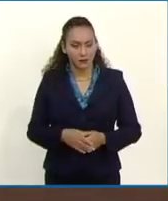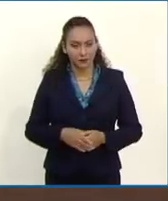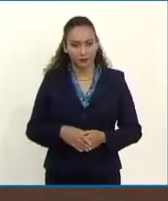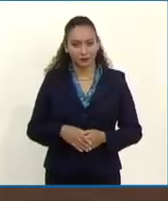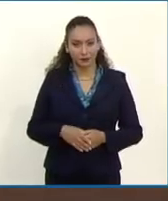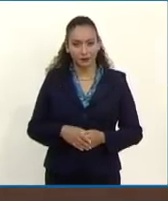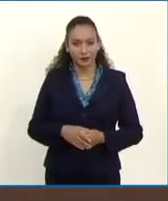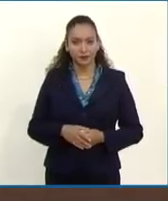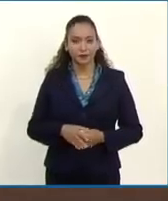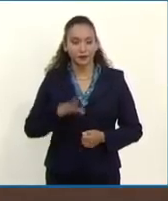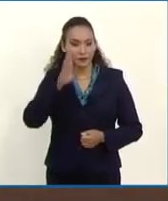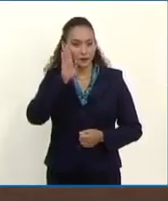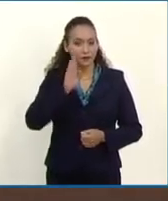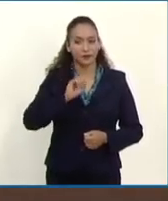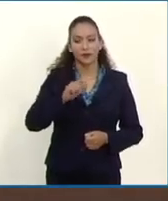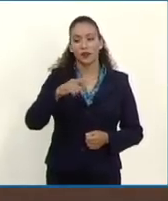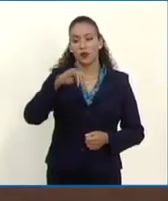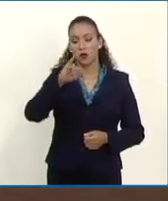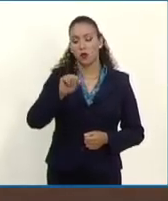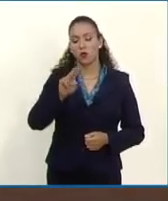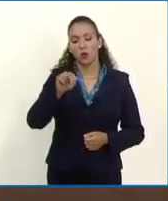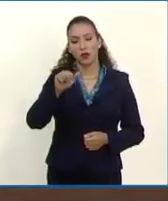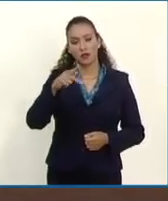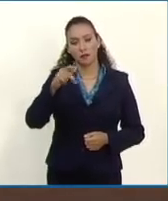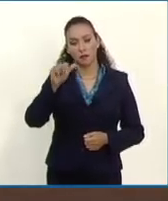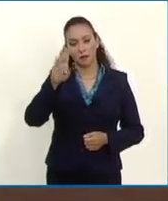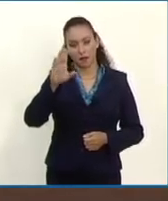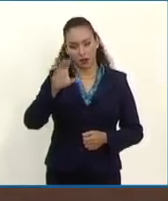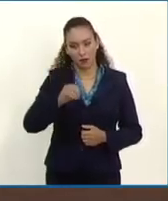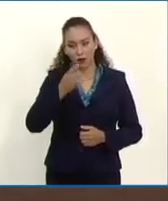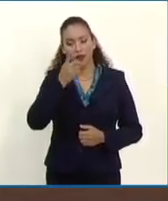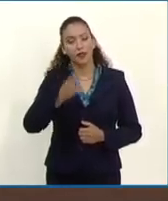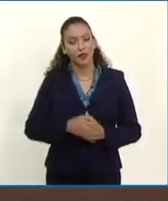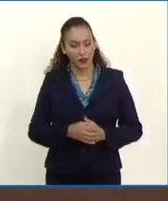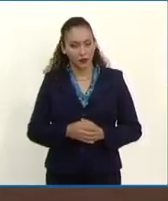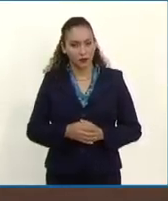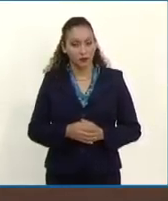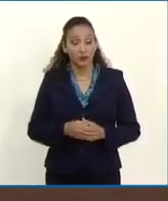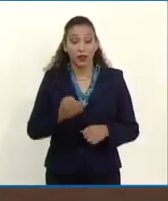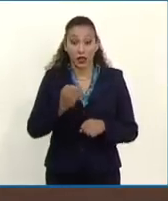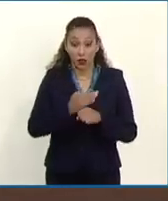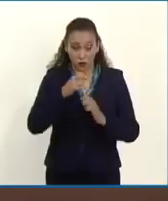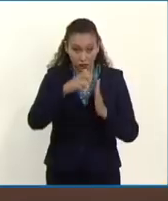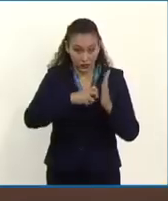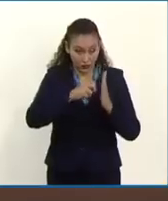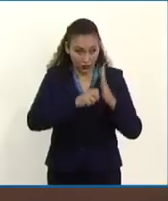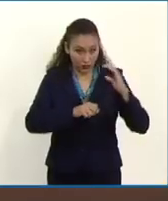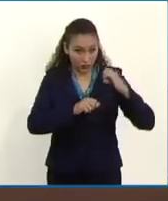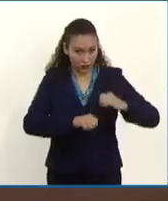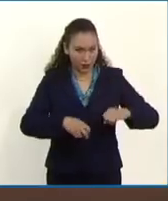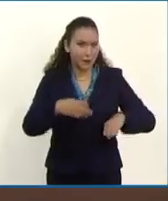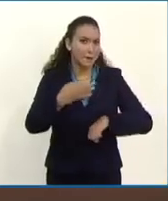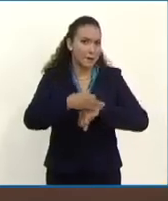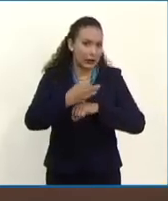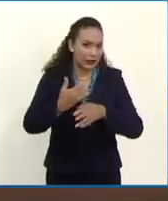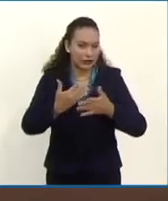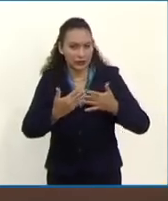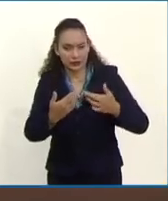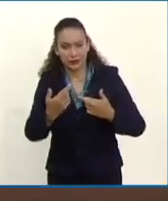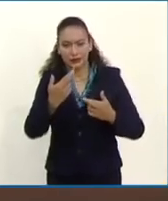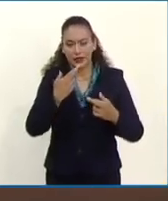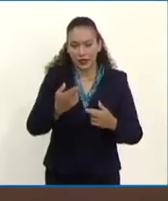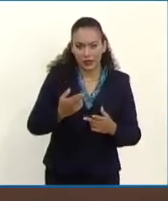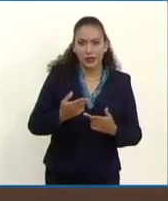del circuito, Juan Pablo Gómez Fierro, sugirió que la austeridad que contempla la reforma no ponga en riesgo la legitimidad y